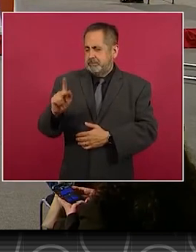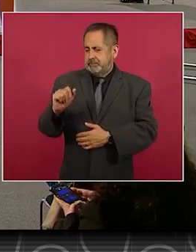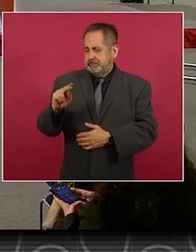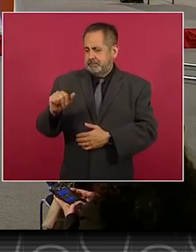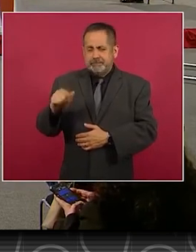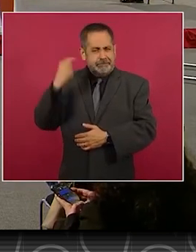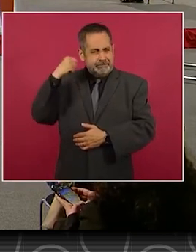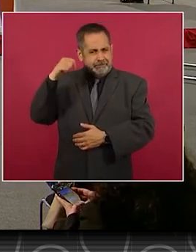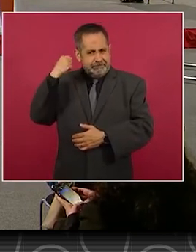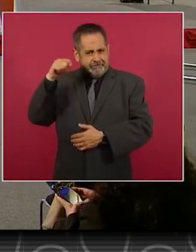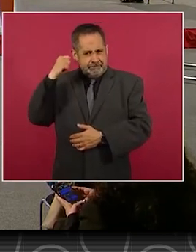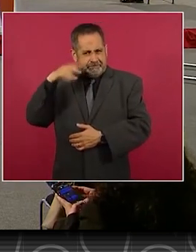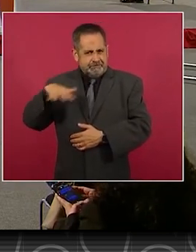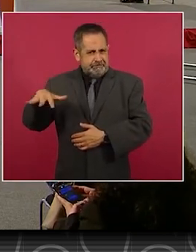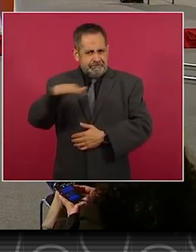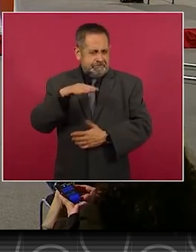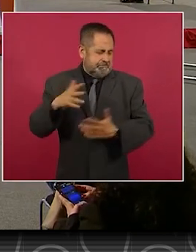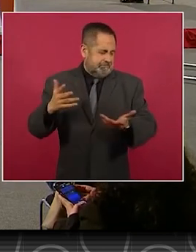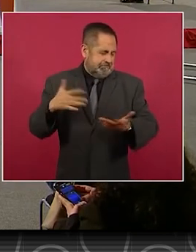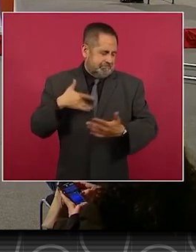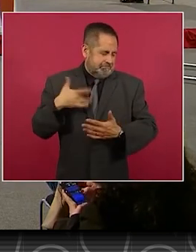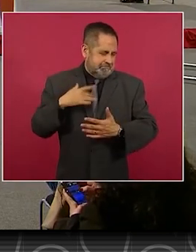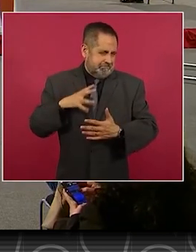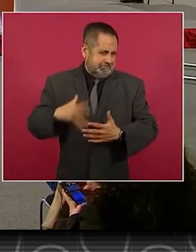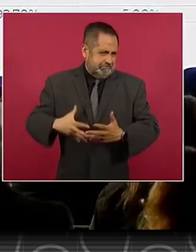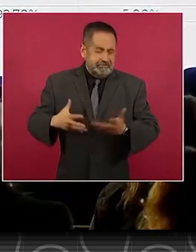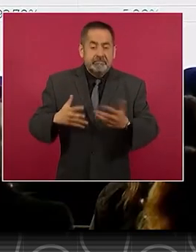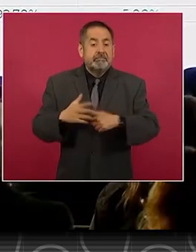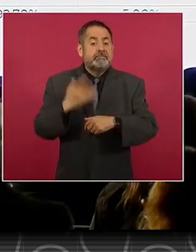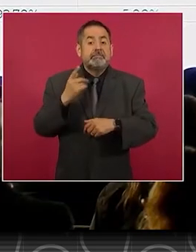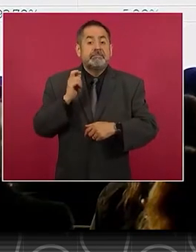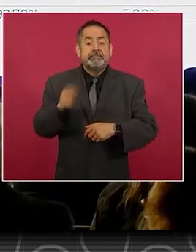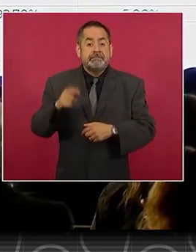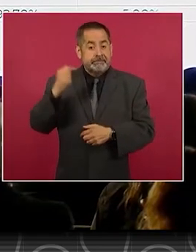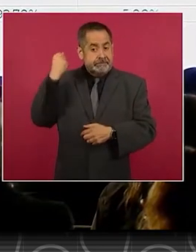Tabasco es el estado